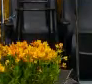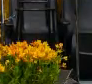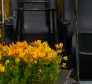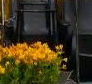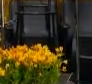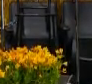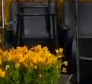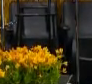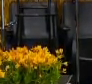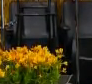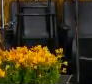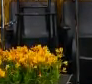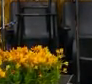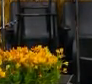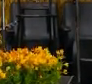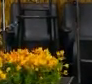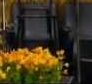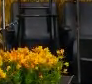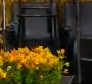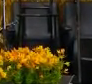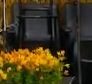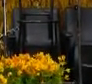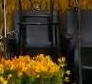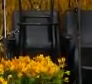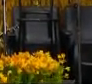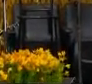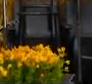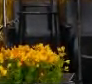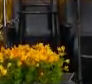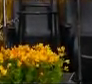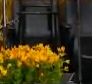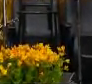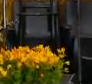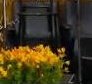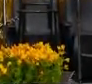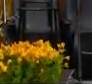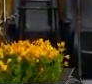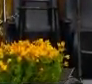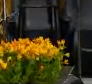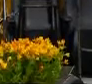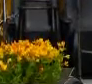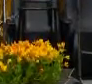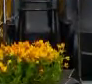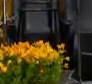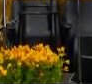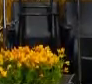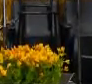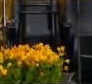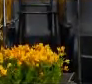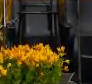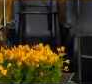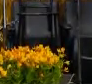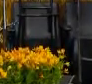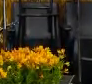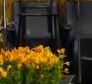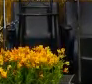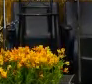Que yo por él me muero, por él me